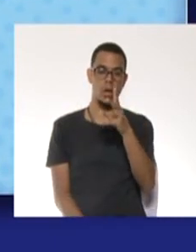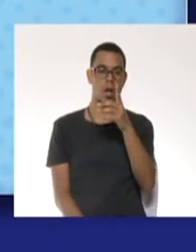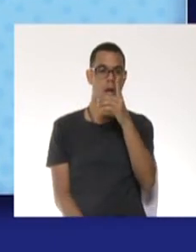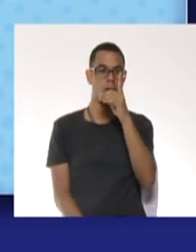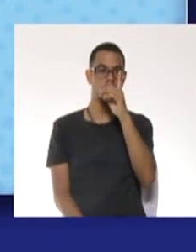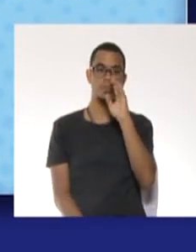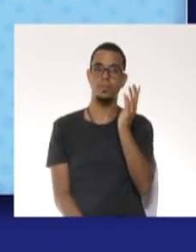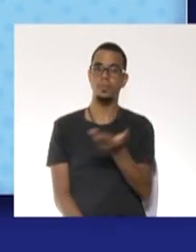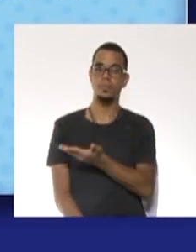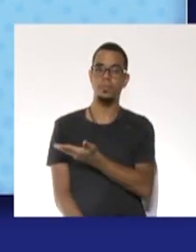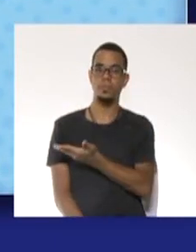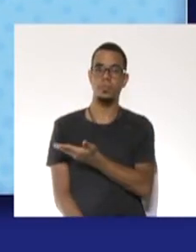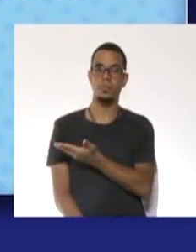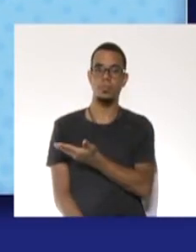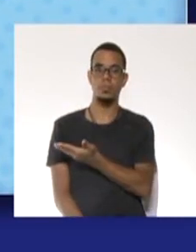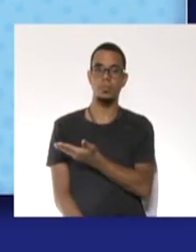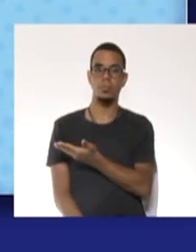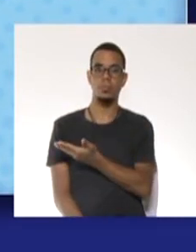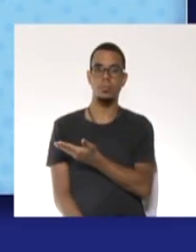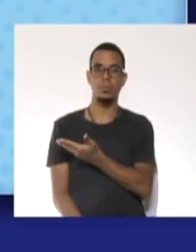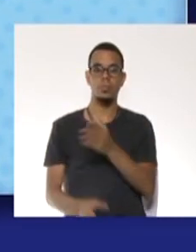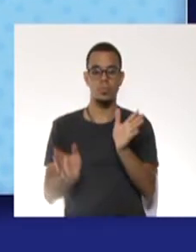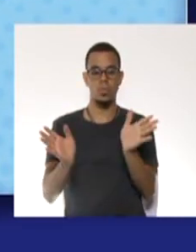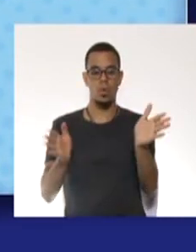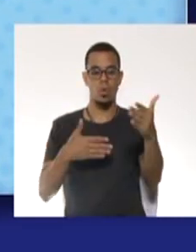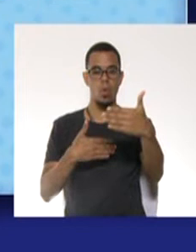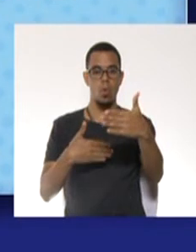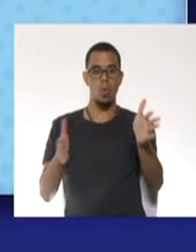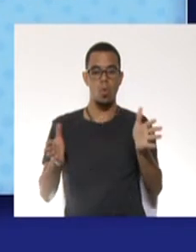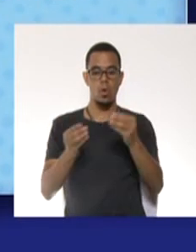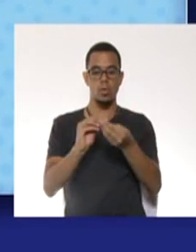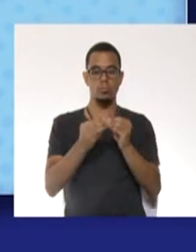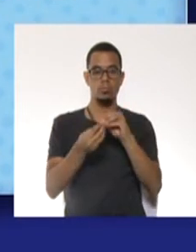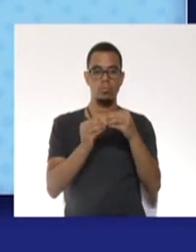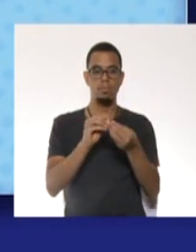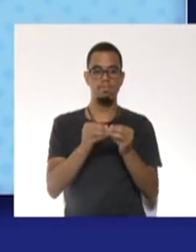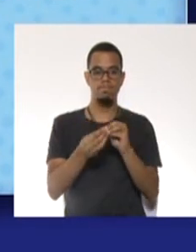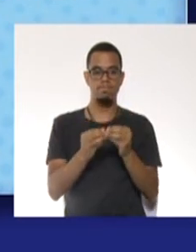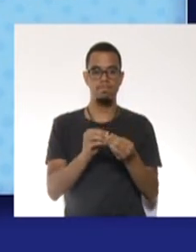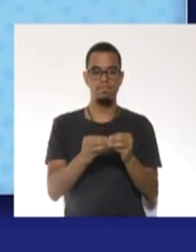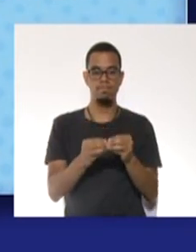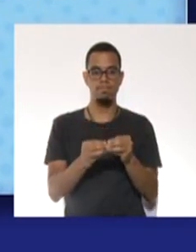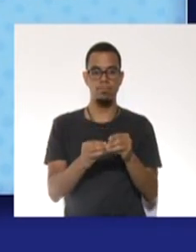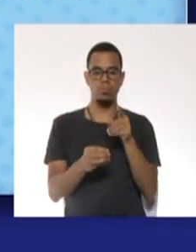van a realizar una maqueta, donde van a colocar